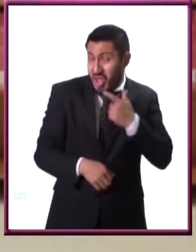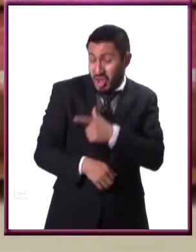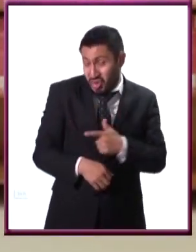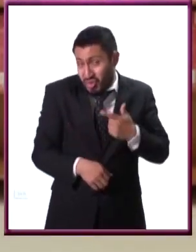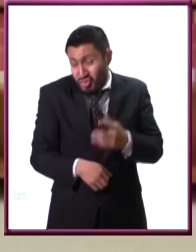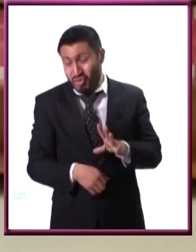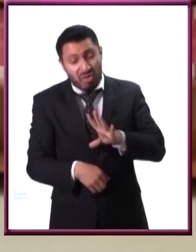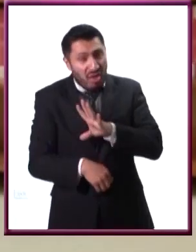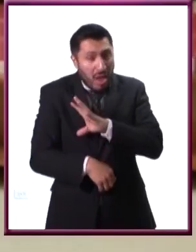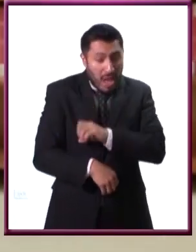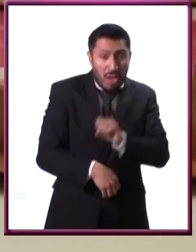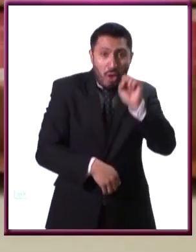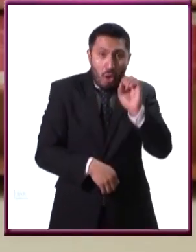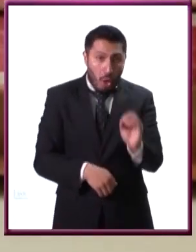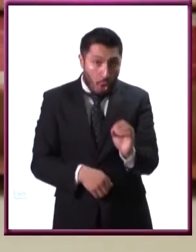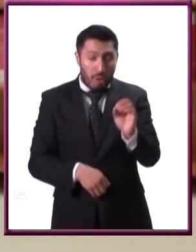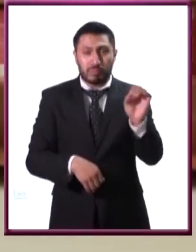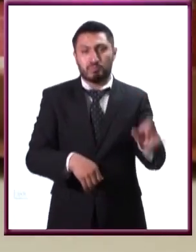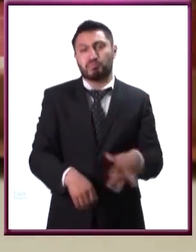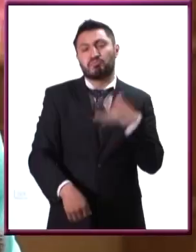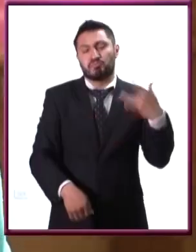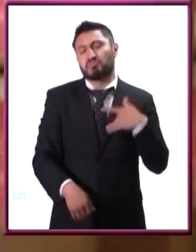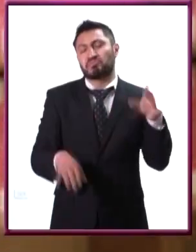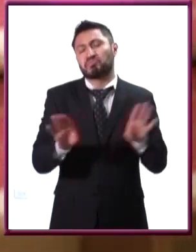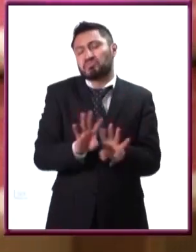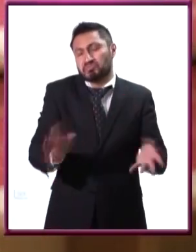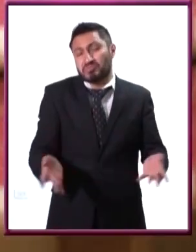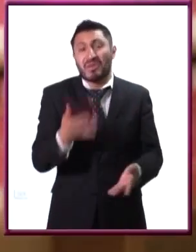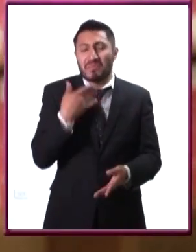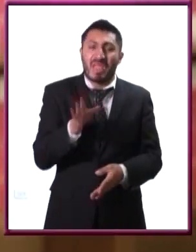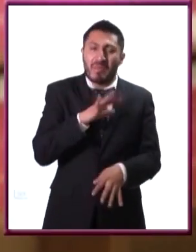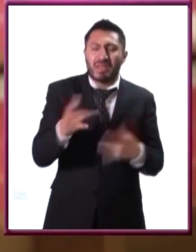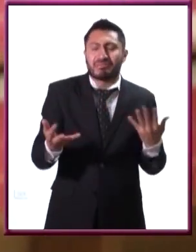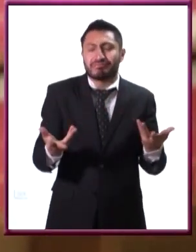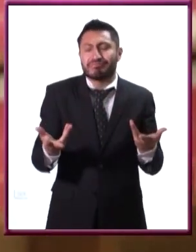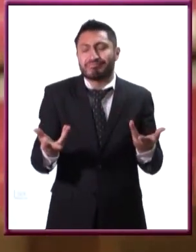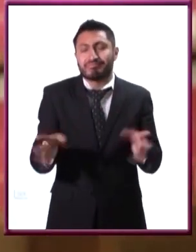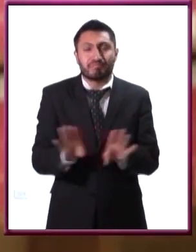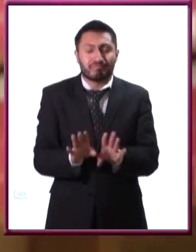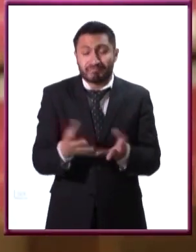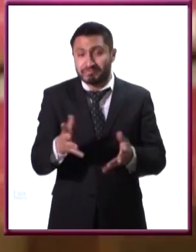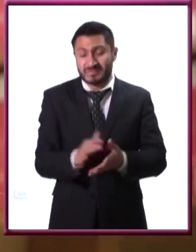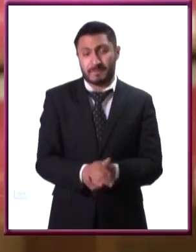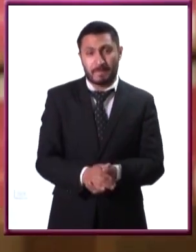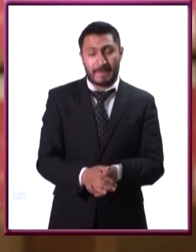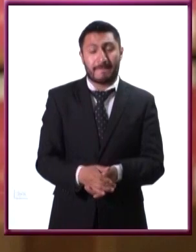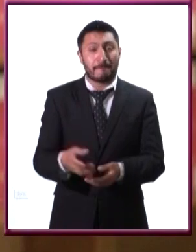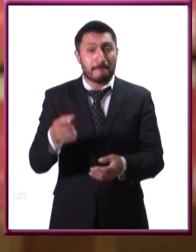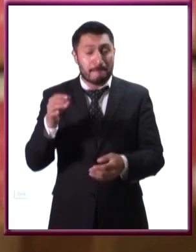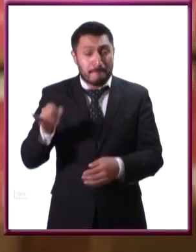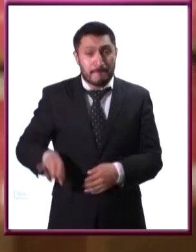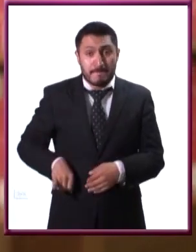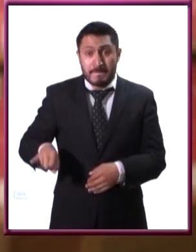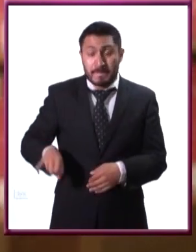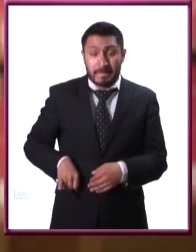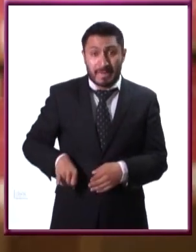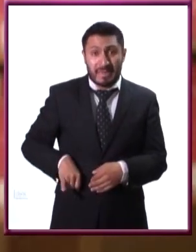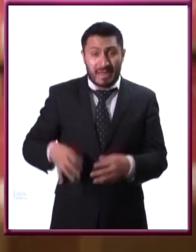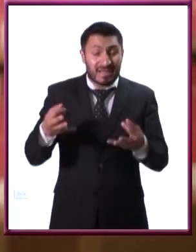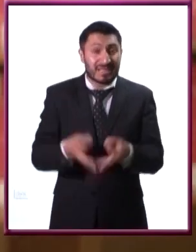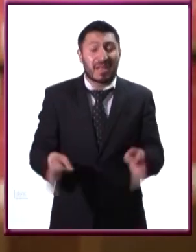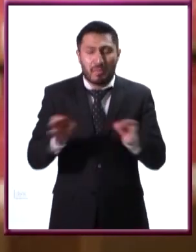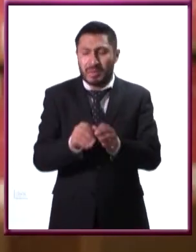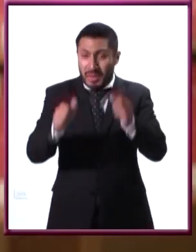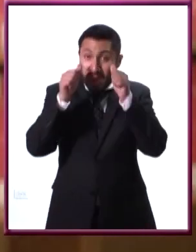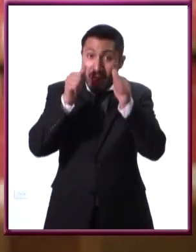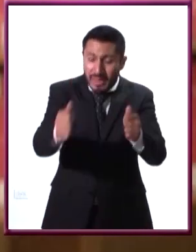vocaciones, gustos y hasta estados de ánimo. De lo que se trata es de escuchar los llamados de la curiosidad, no ignorarlos